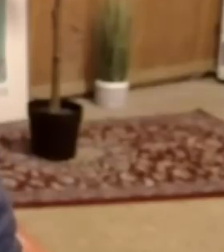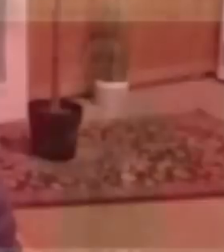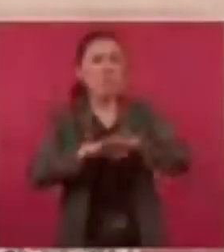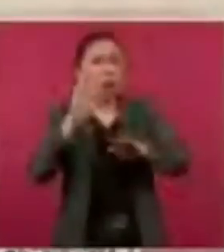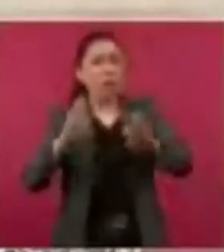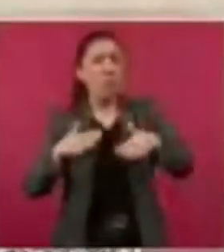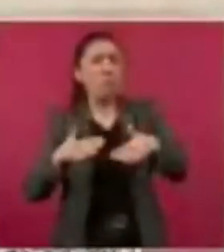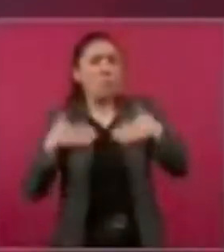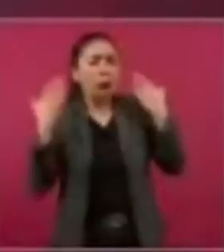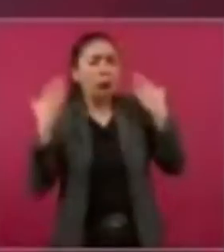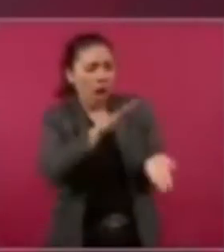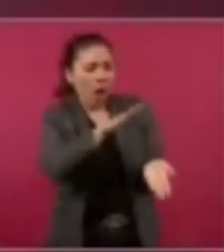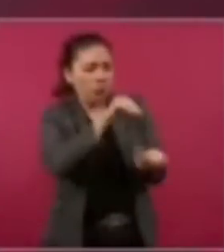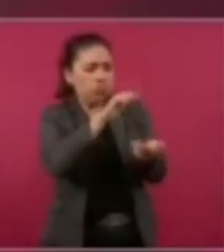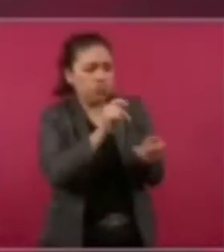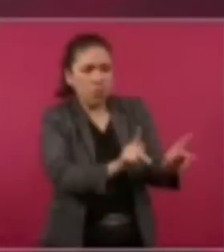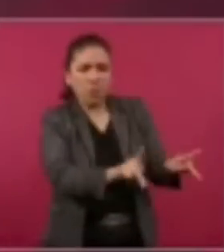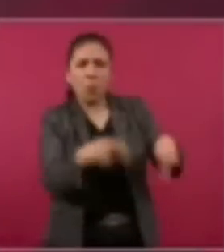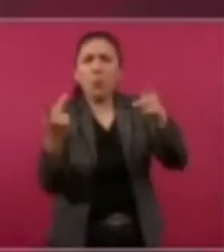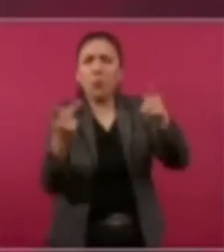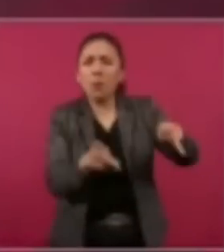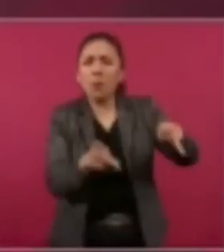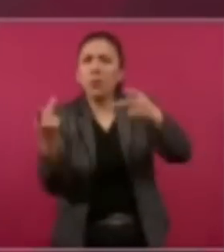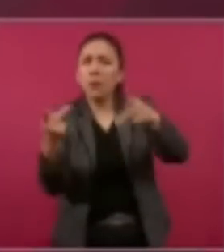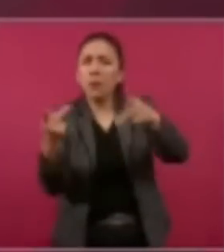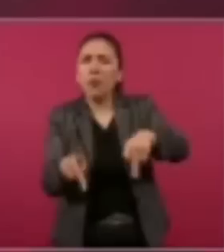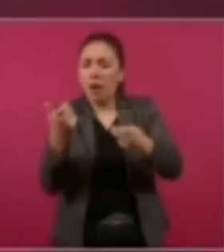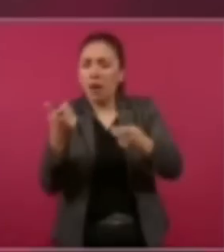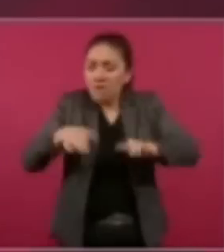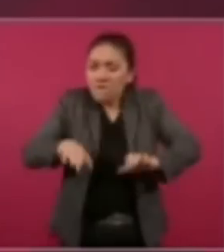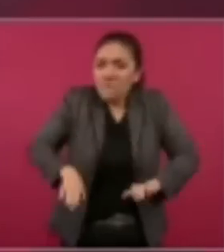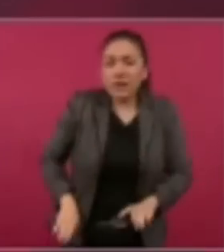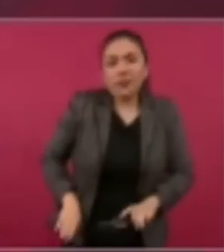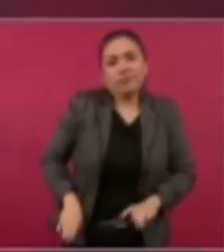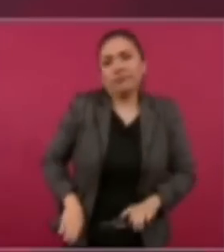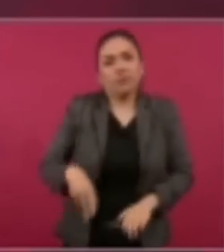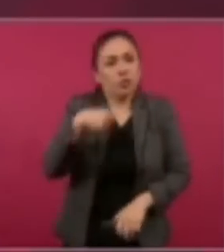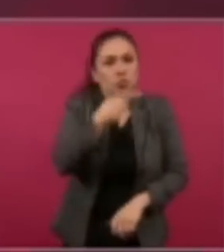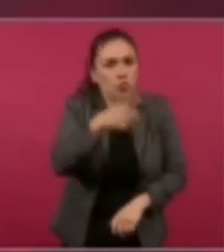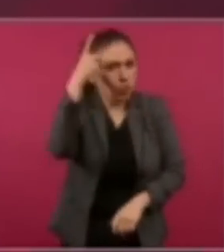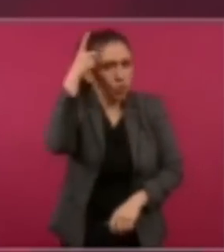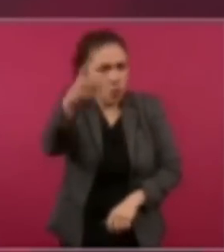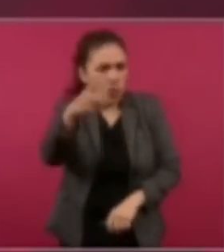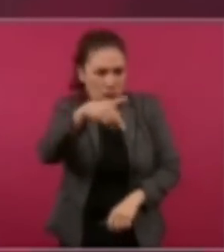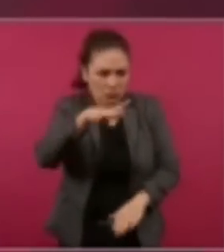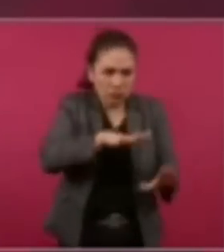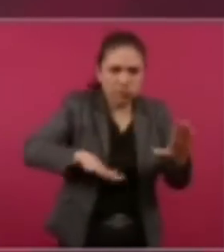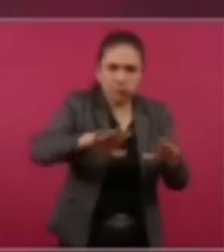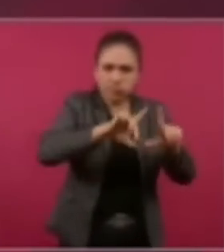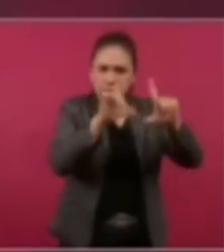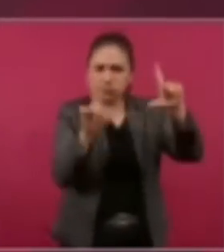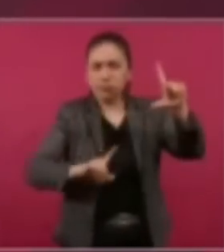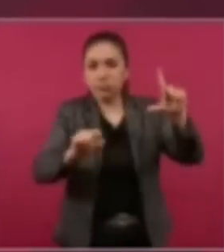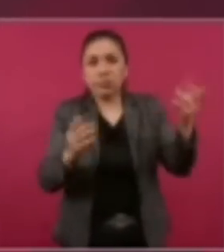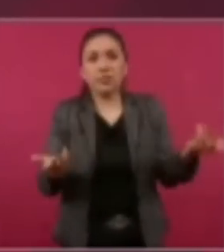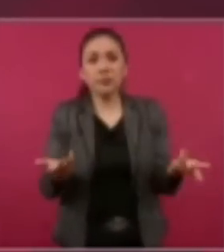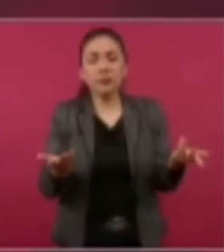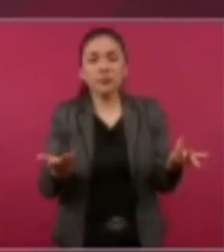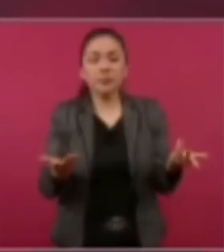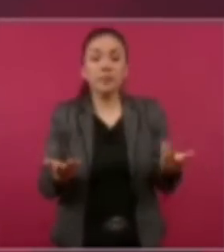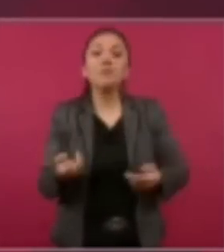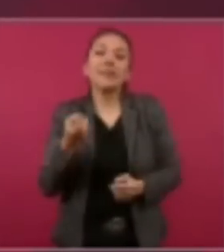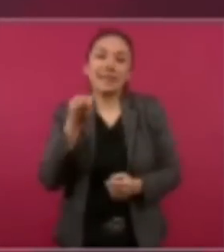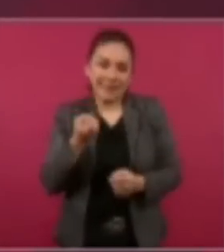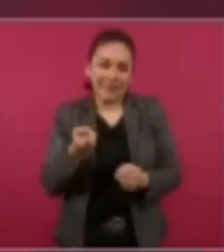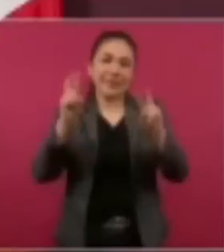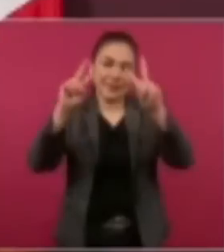este país, de México. No puede ser presidente de México quien se convierta en rehén de gobiernos extranjeros, o de